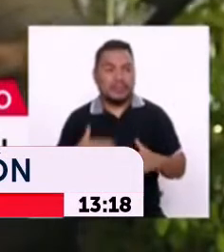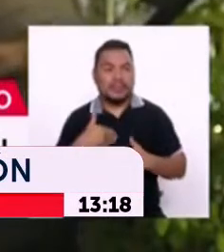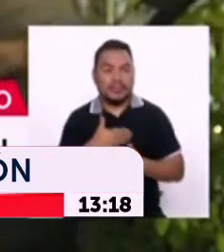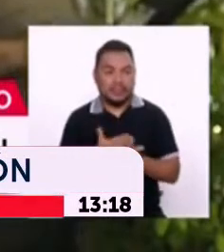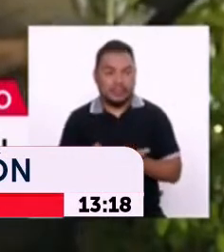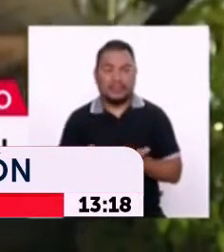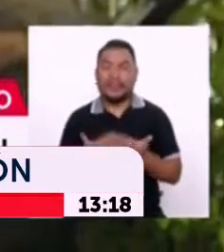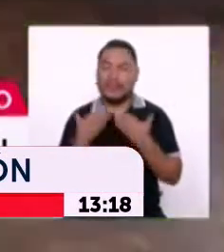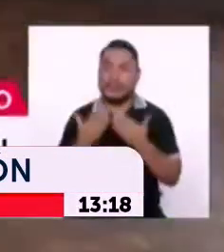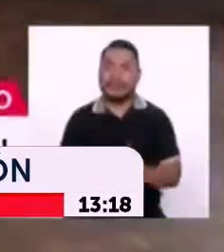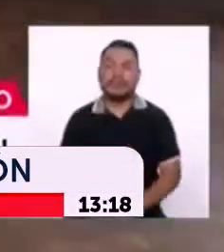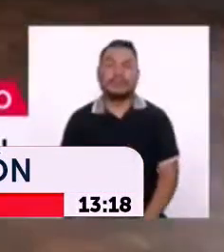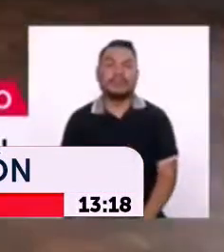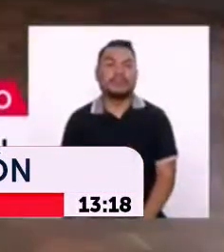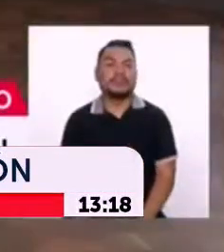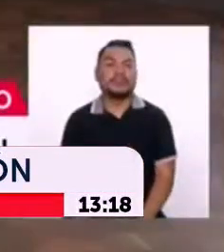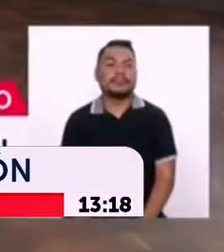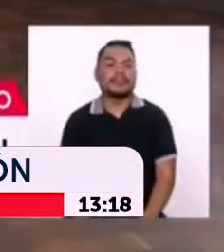de nuestra parte.